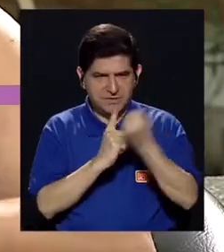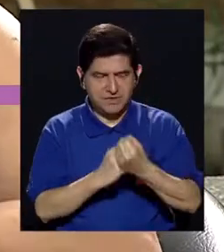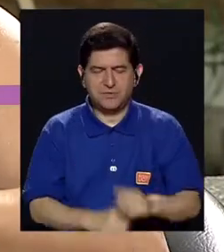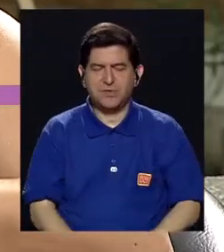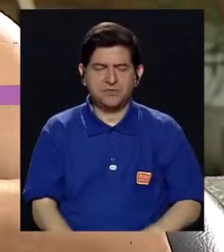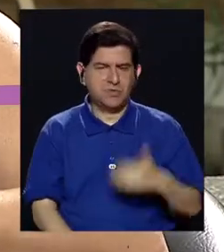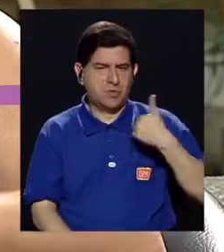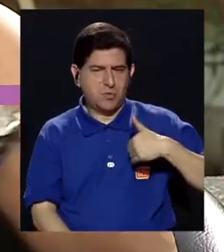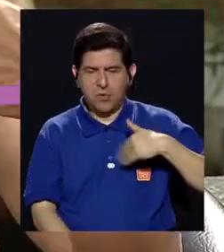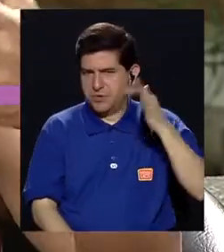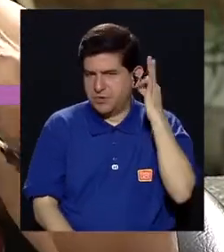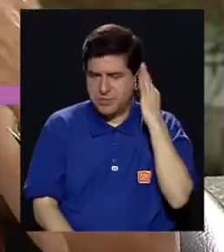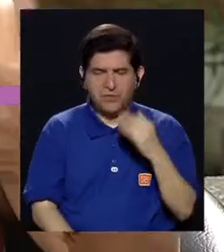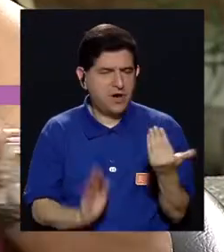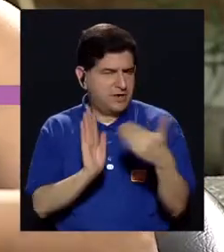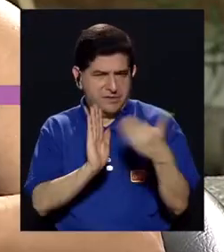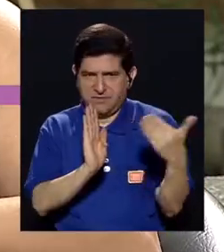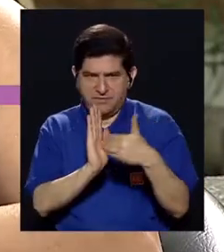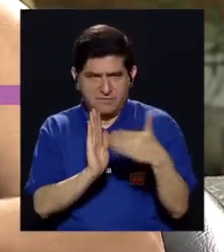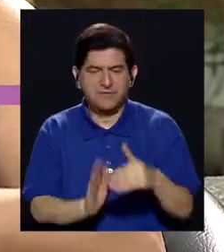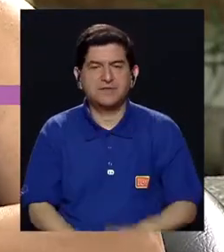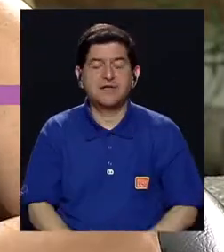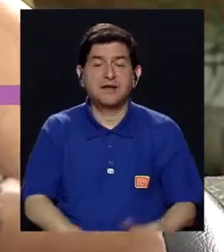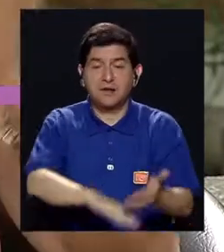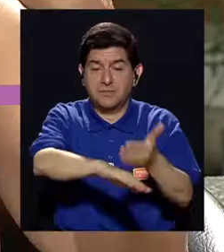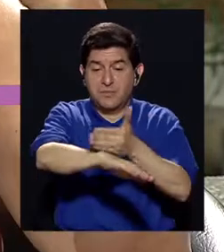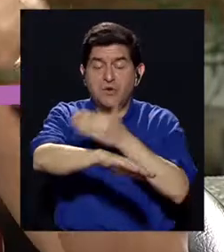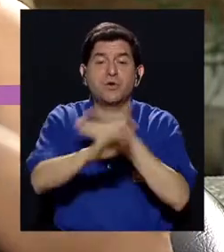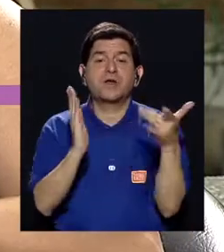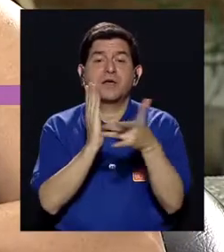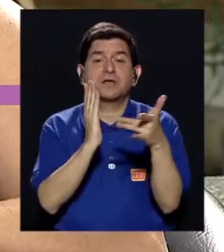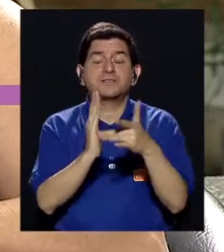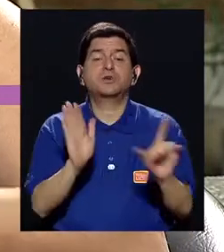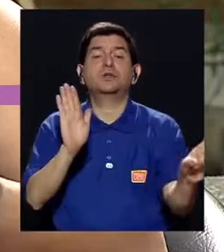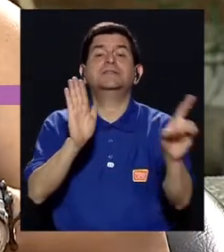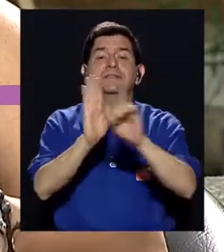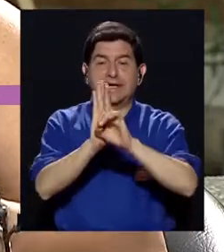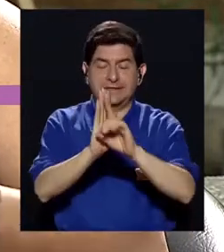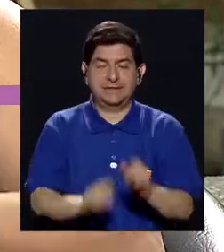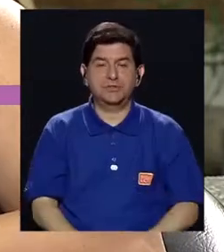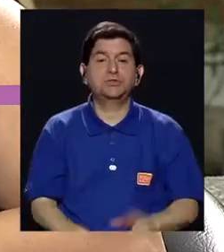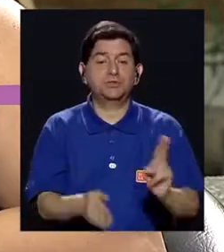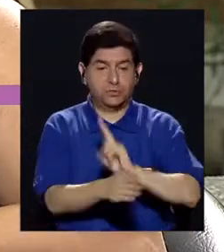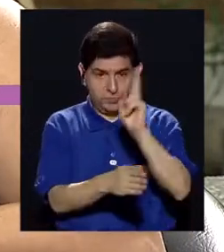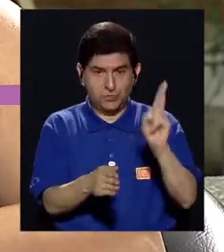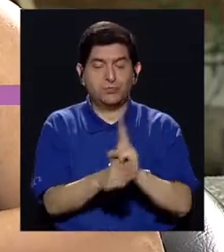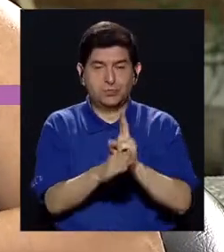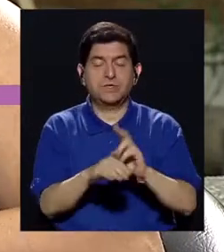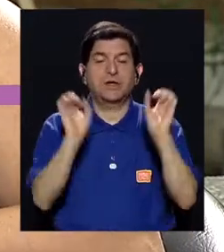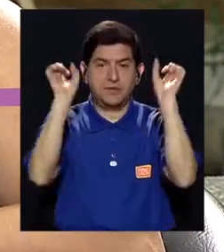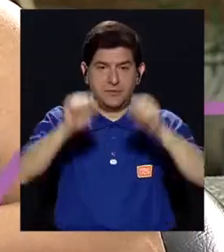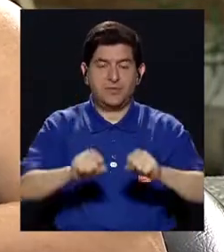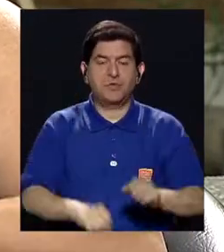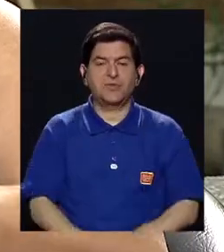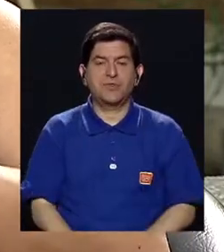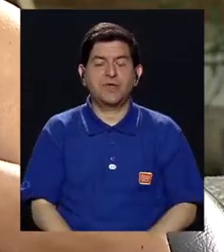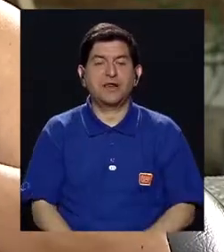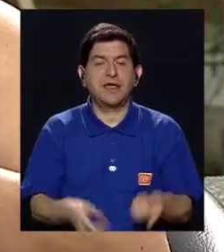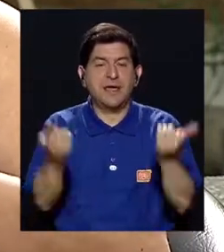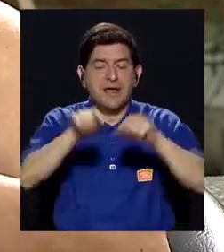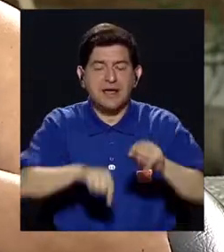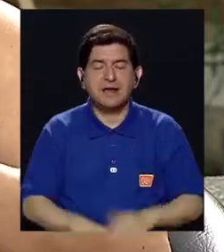los hombres ni para las mujeres nos haga daño. El avance de la tecnología es un derecho y tenemos que usarlo. Con relación a los anticonceptivos